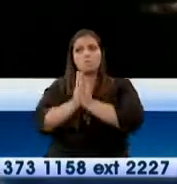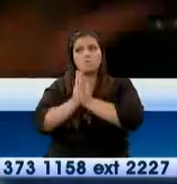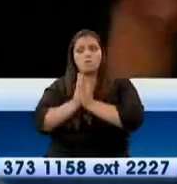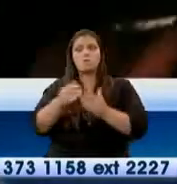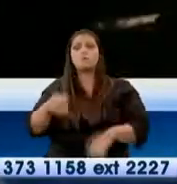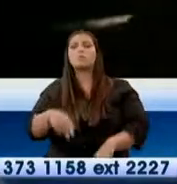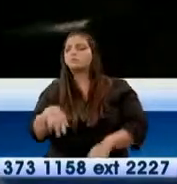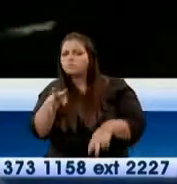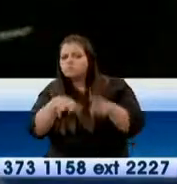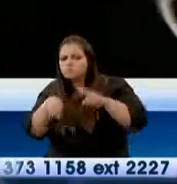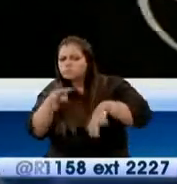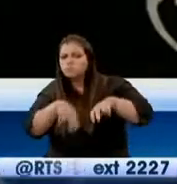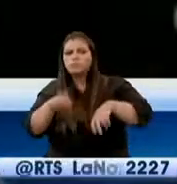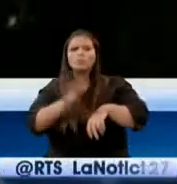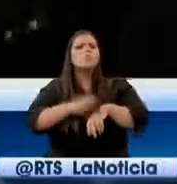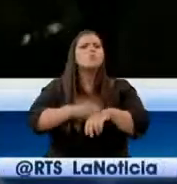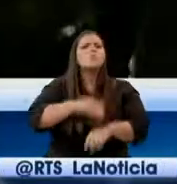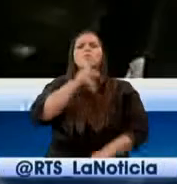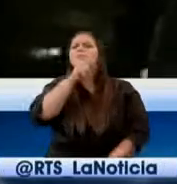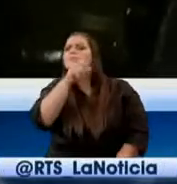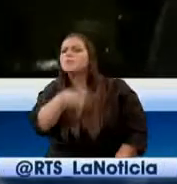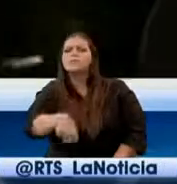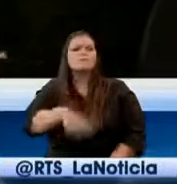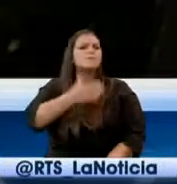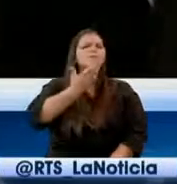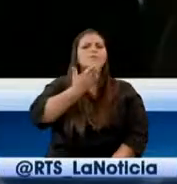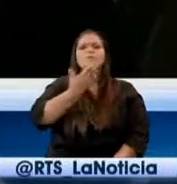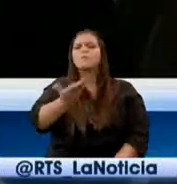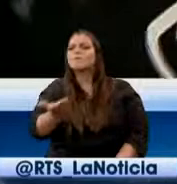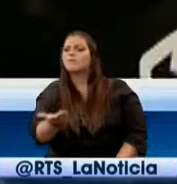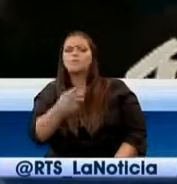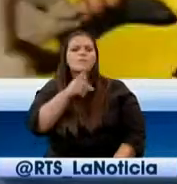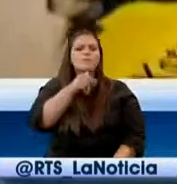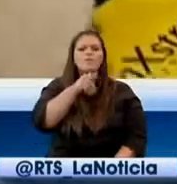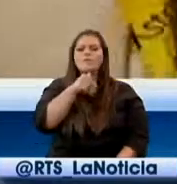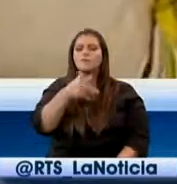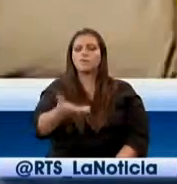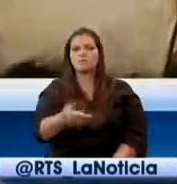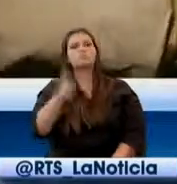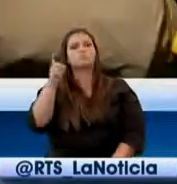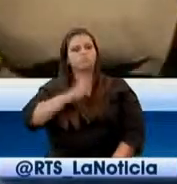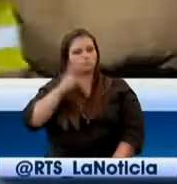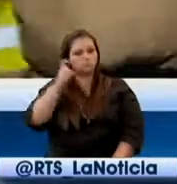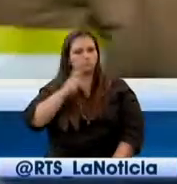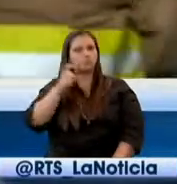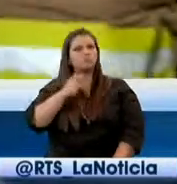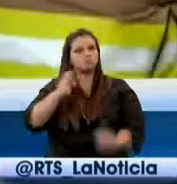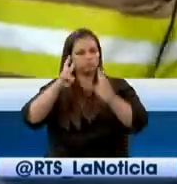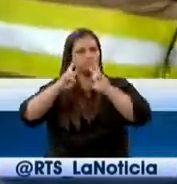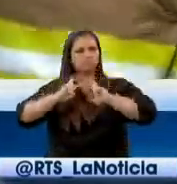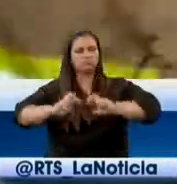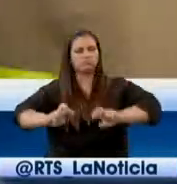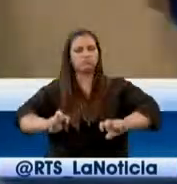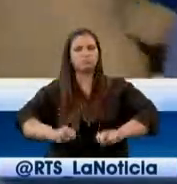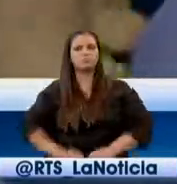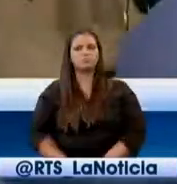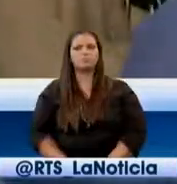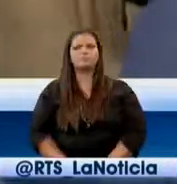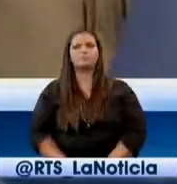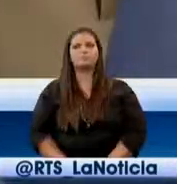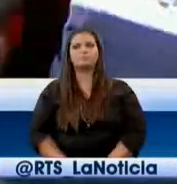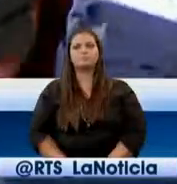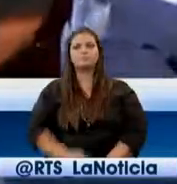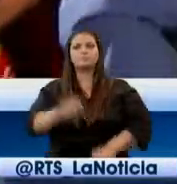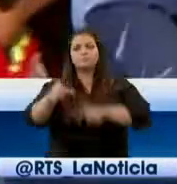fue en la parte de atrás. Claro, y siempre que choca por atrás es que tiene la culpa. ¿No? Los afectados fueron llevados a un hospital.